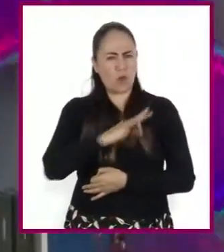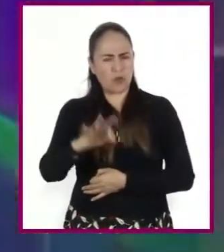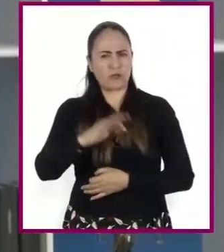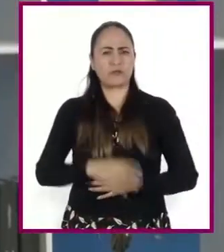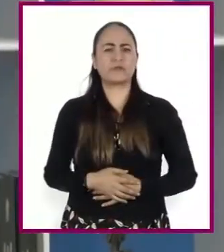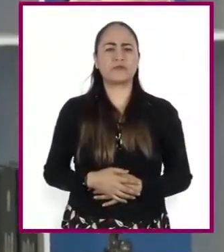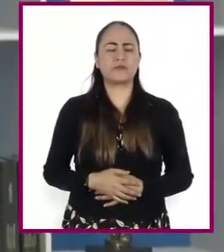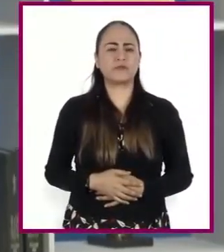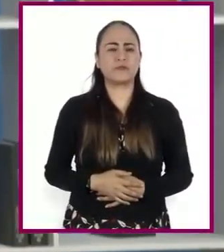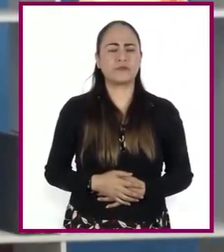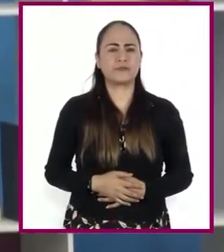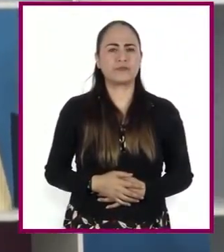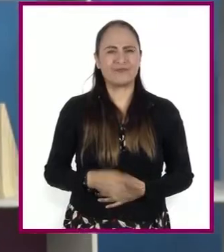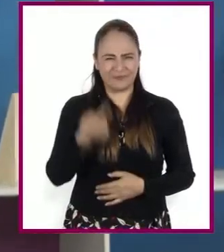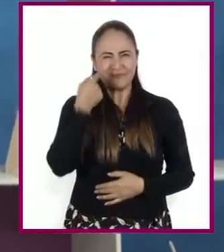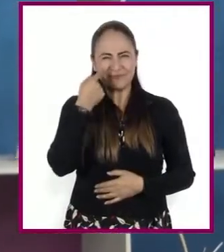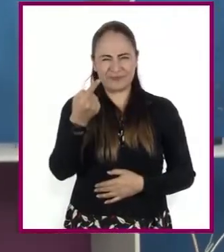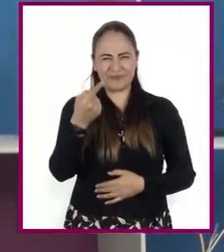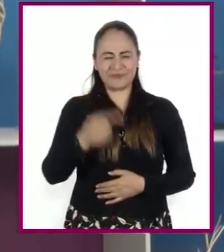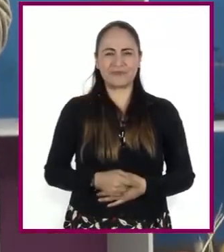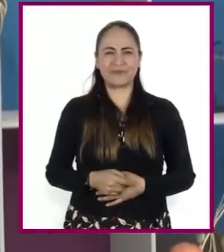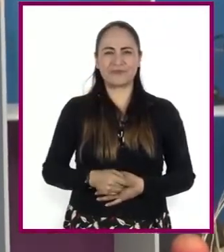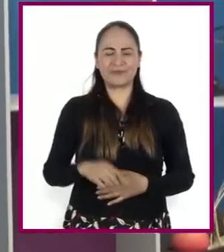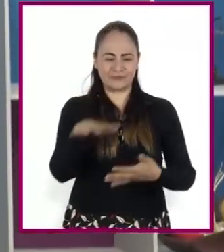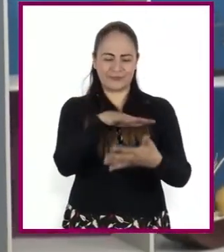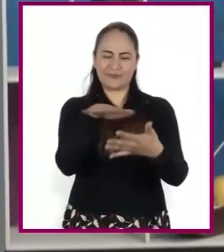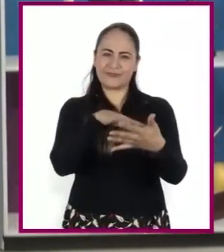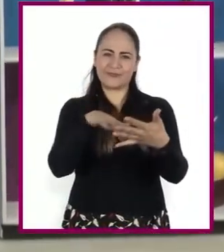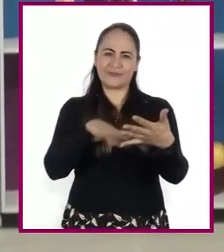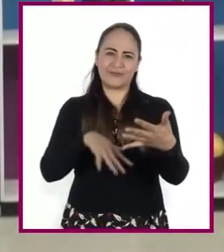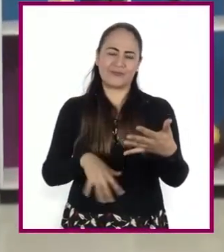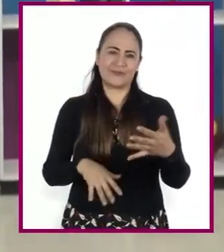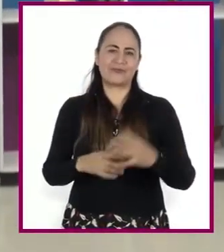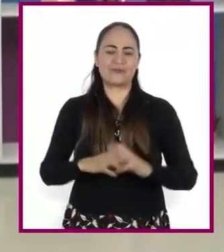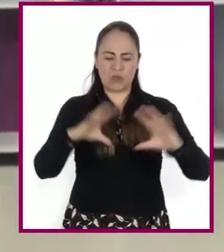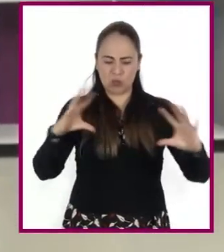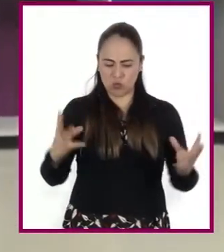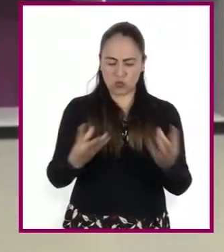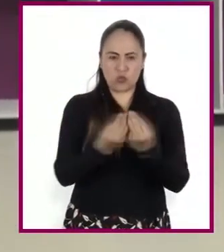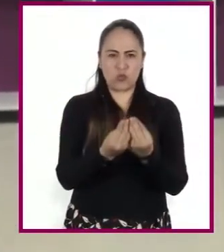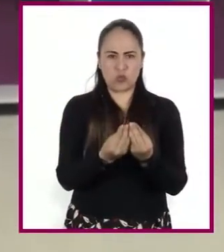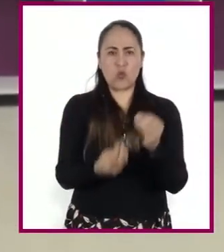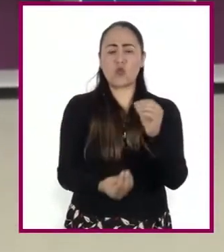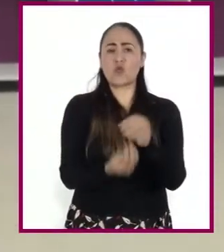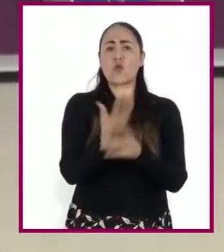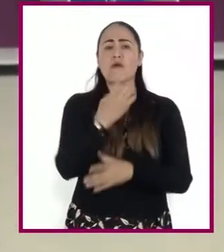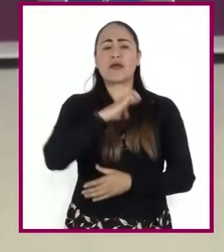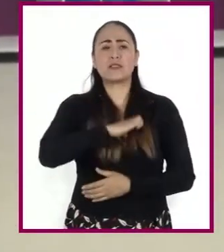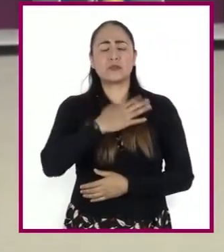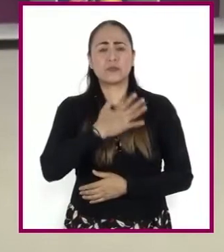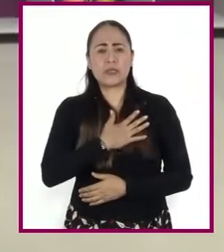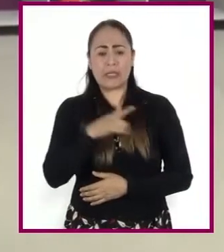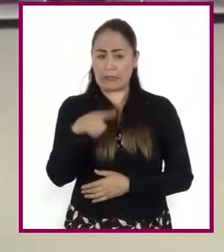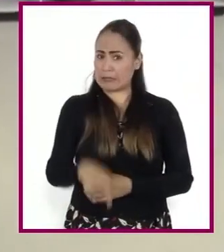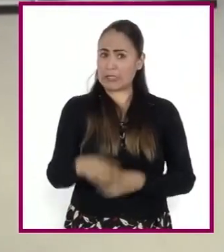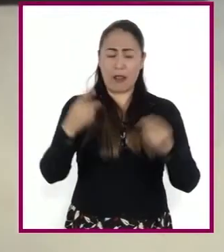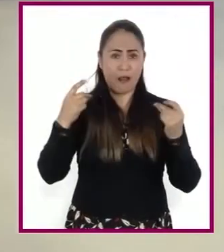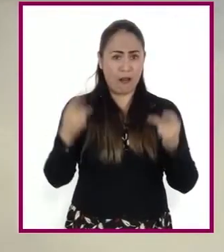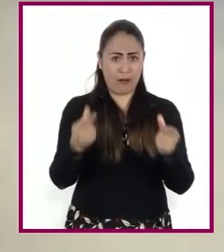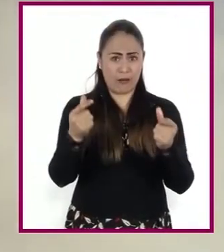sujetos a los alcaldes mayores y corregidores que se establecieron en las regiones. El virrey se reservaba